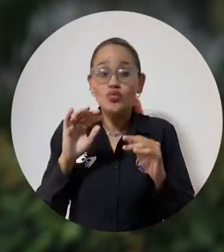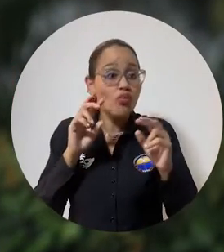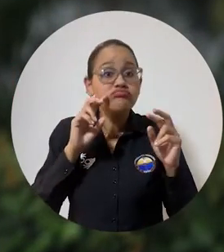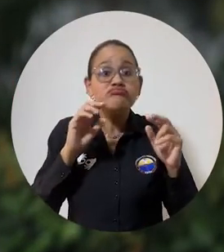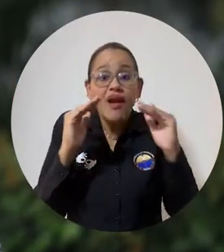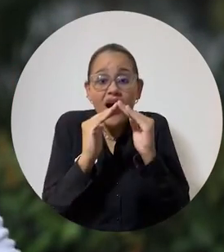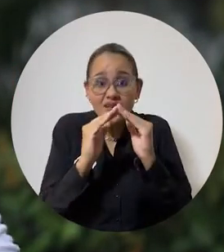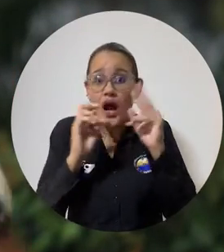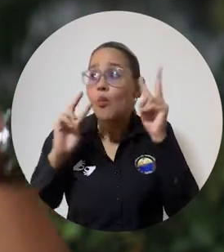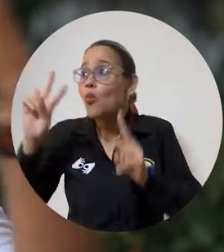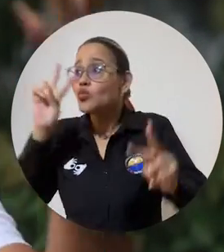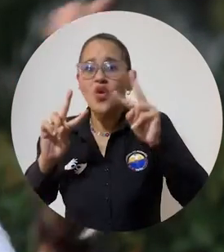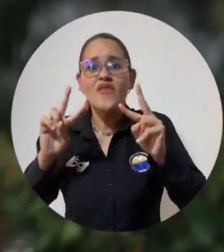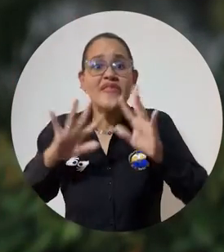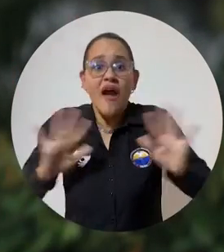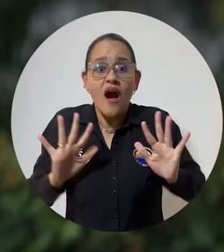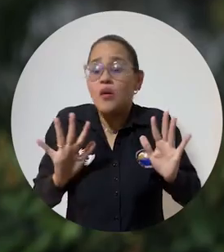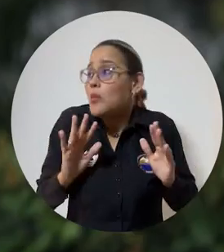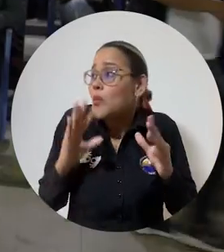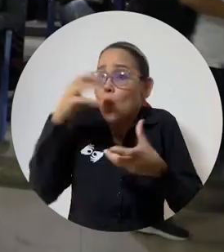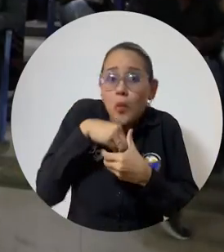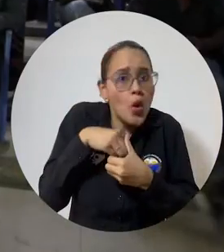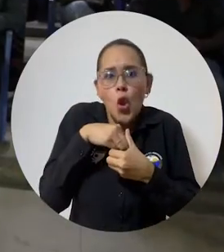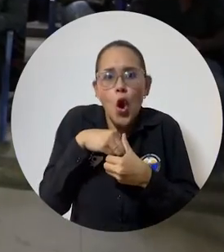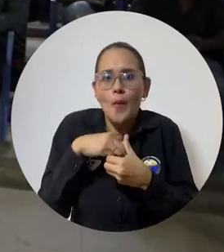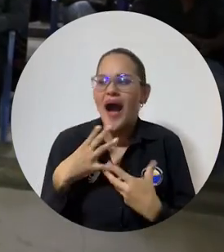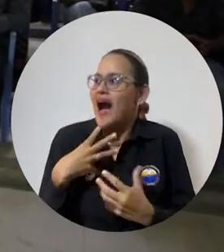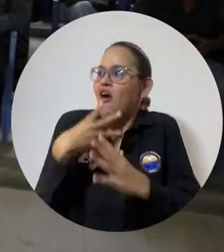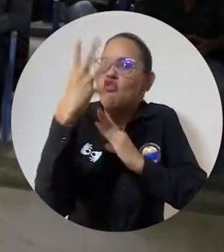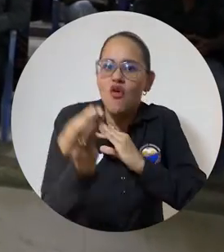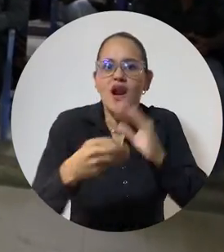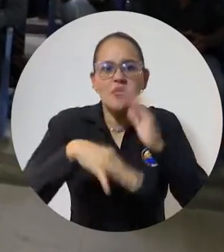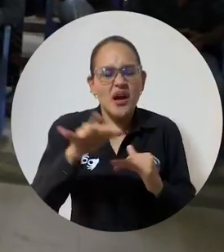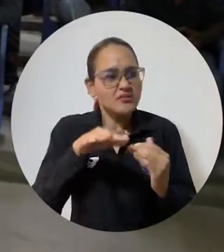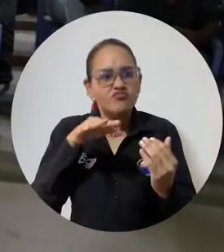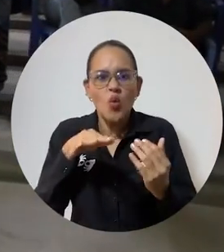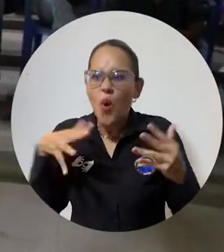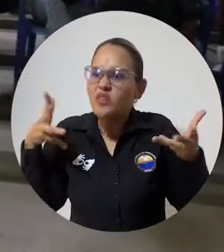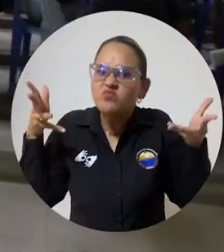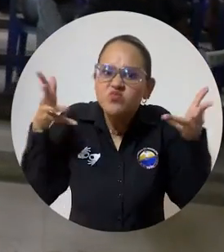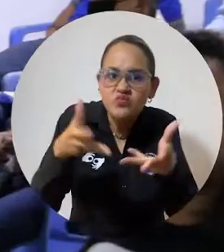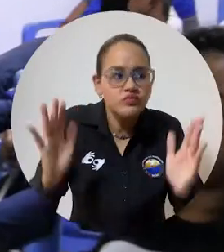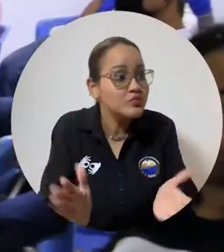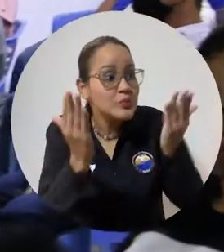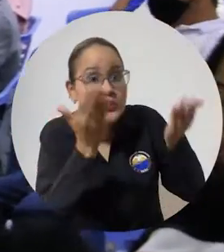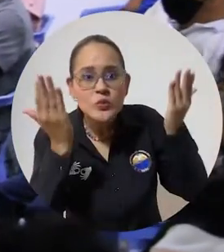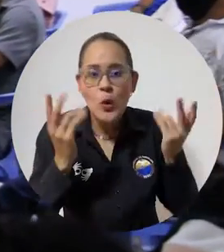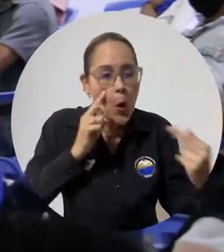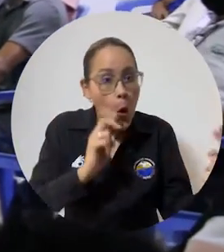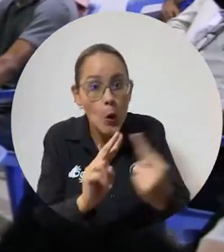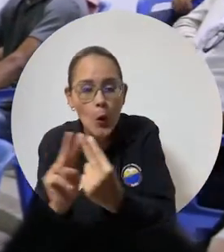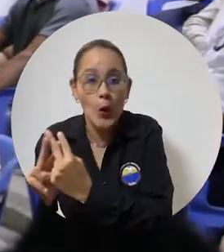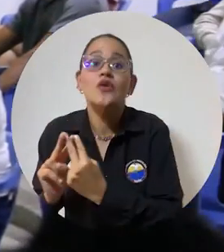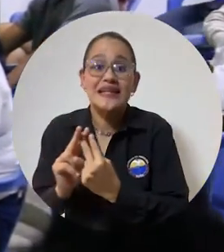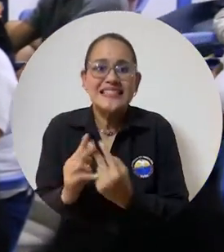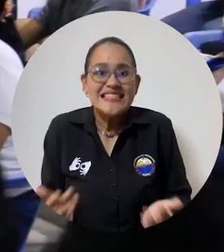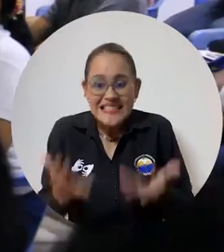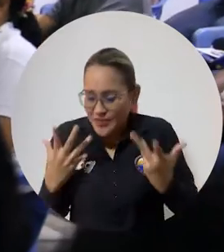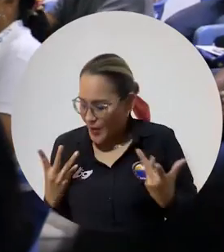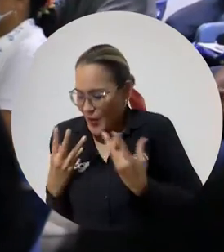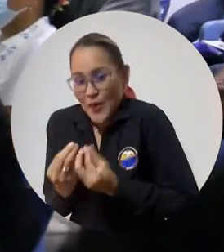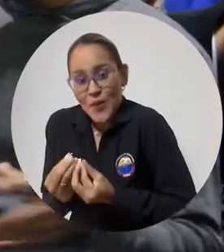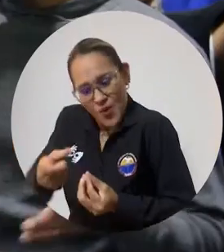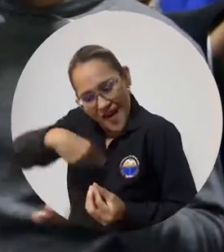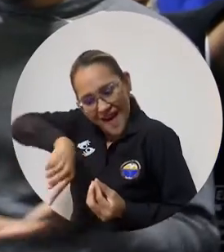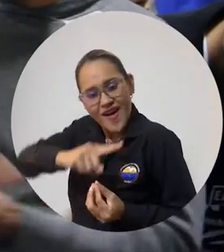es nuestra pretensión y objetivo salir hacia las comunidades. Y no hay mejor manera que articularnos con un voluntariado que llega a sumar y aportar desde